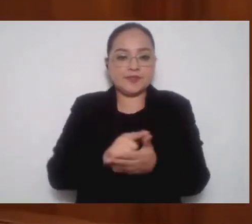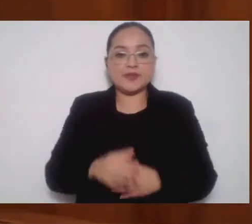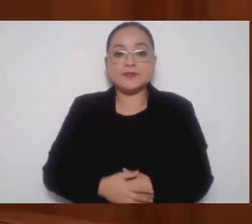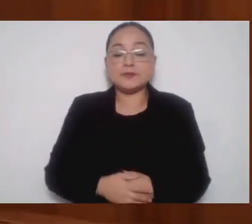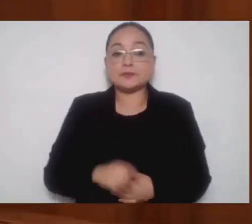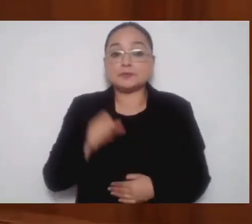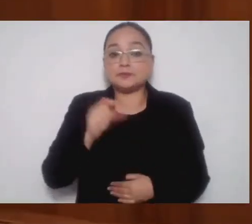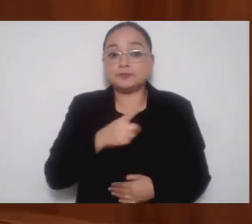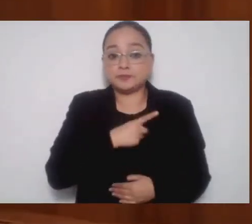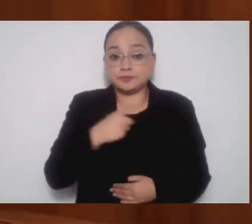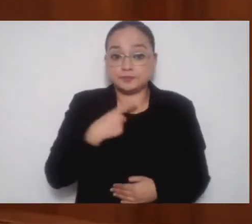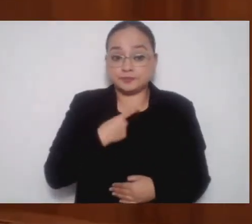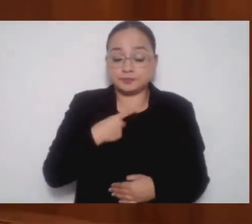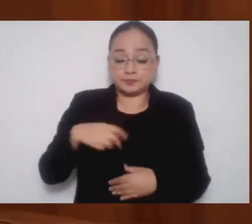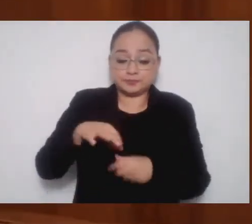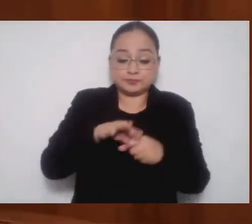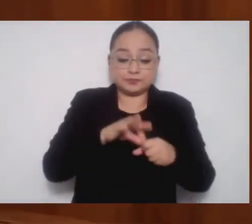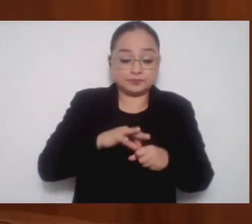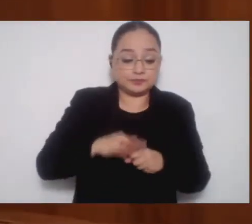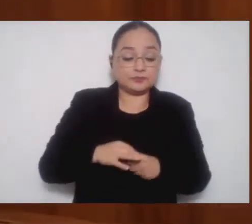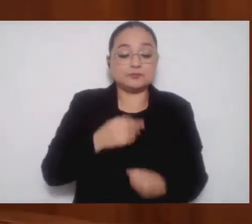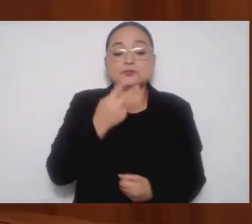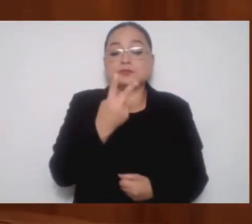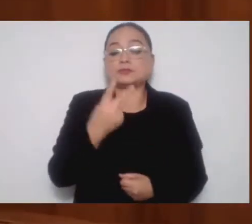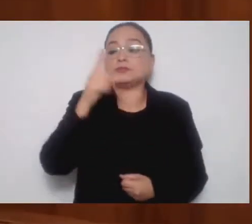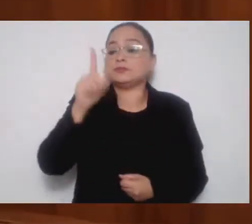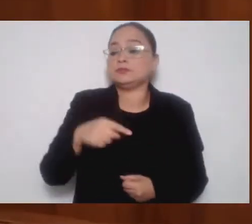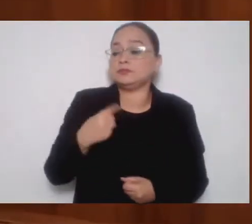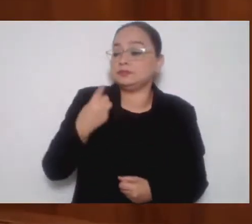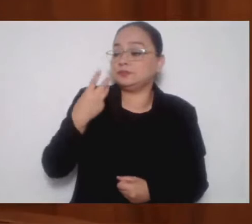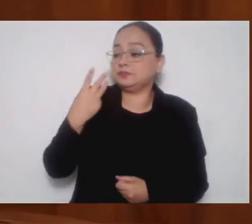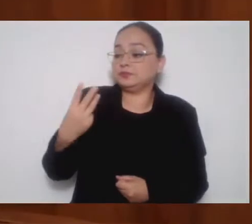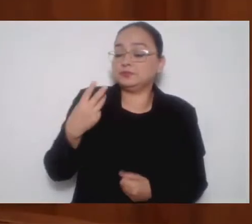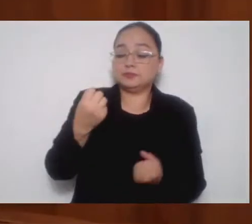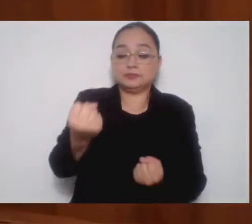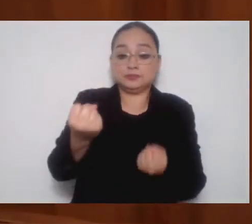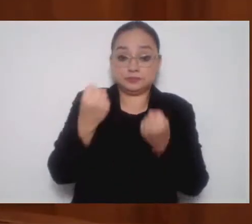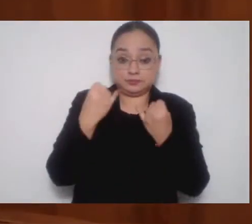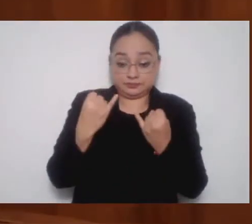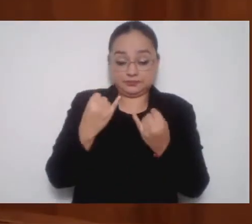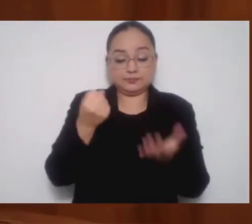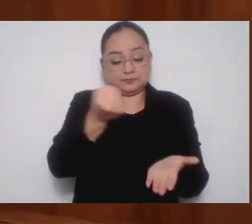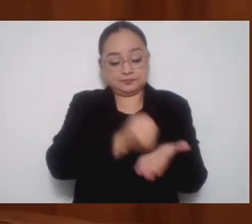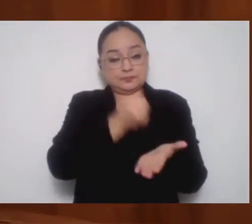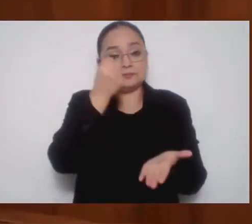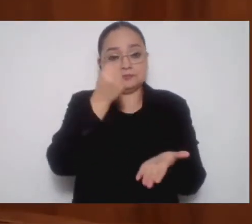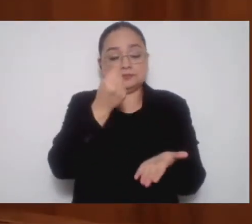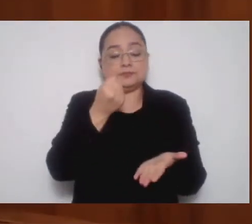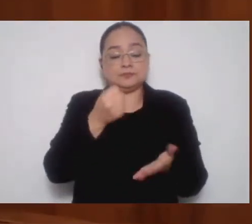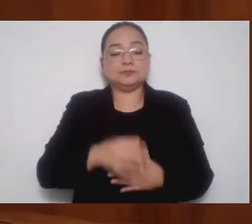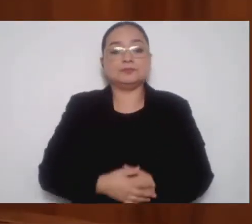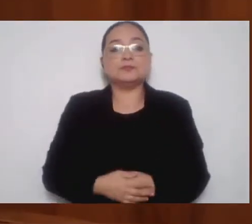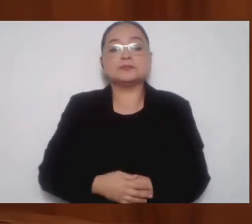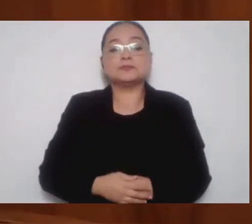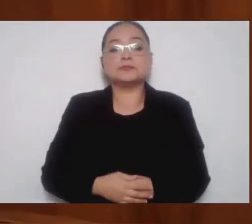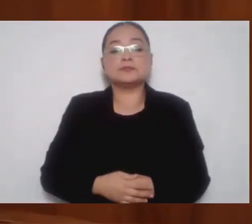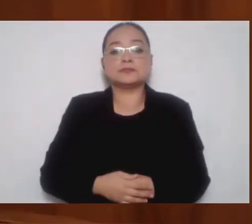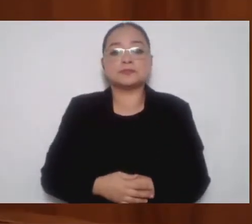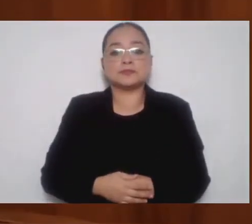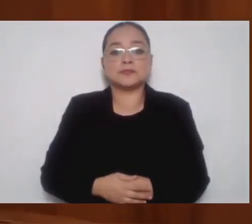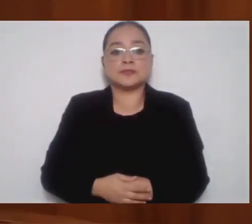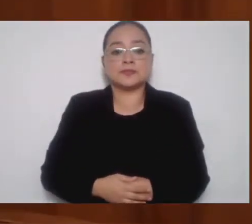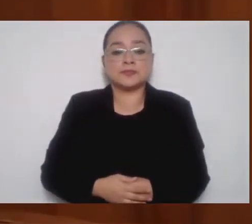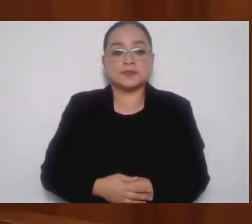la cual deberá ser aprobada por las 2/3 partes de los miembros presentes en el Pleno de